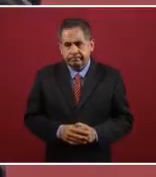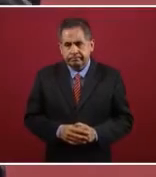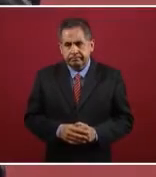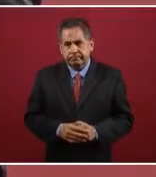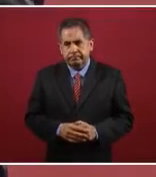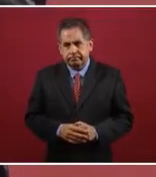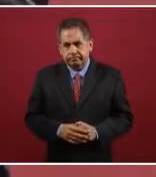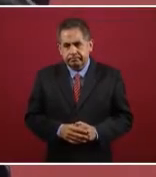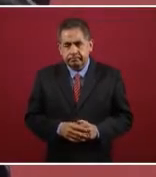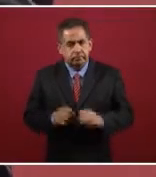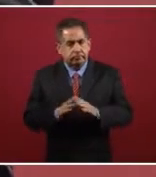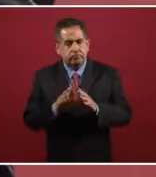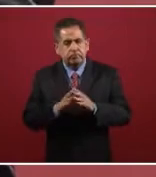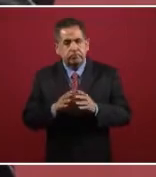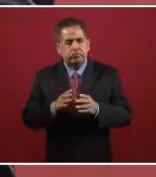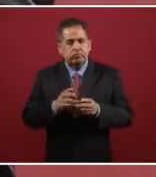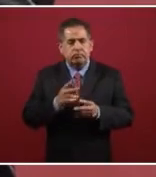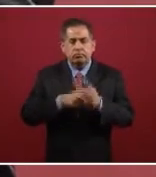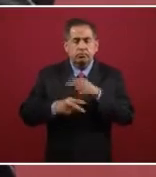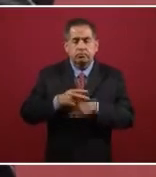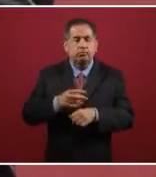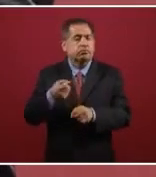produciendo cerveza